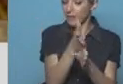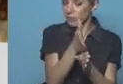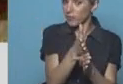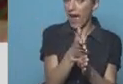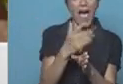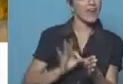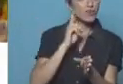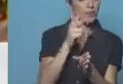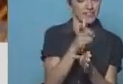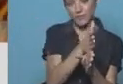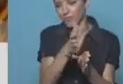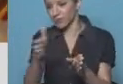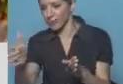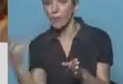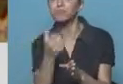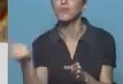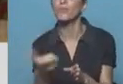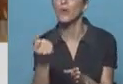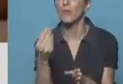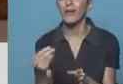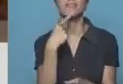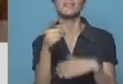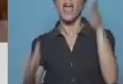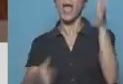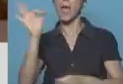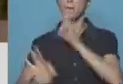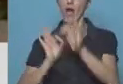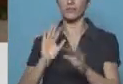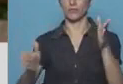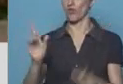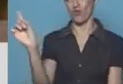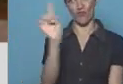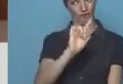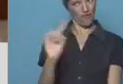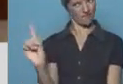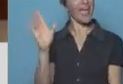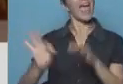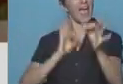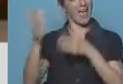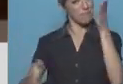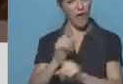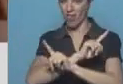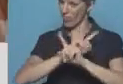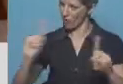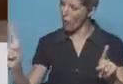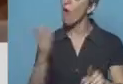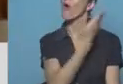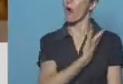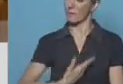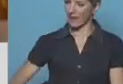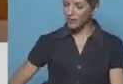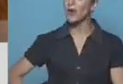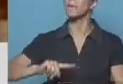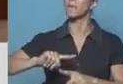del 2003. Y pasó que... Y son épocas, me dicen. No son épocas. Son, son gobiernos y son políticas.